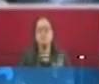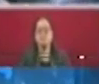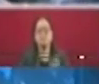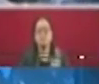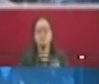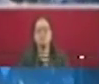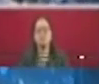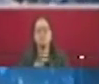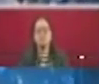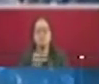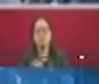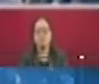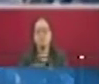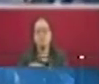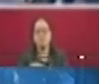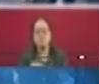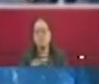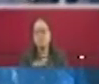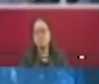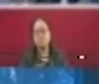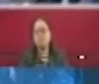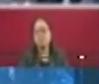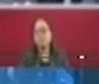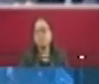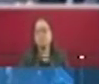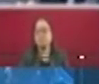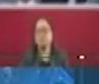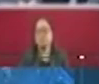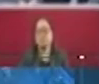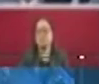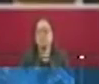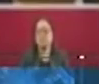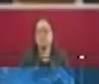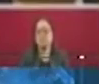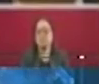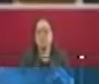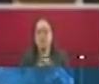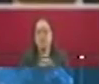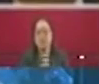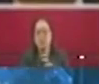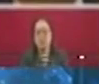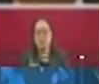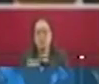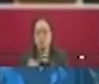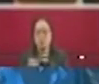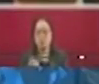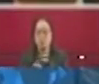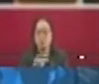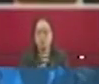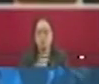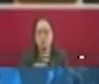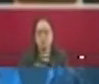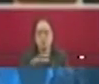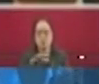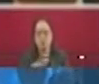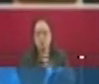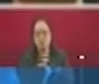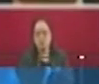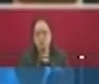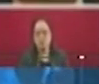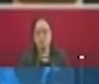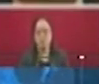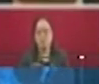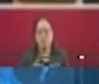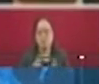o al término de estos al Ejecutivo para su publicación en el periódico oficial del estado.